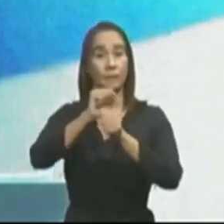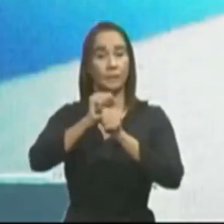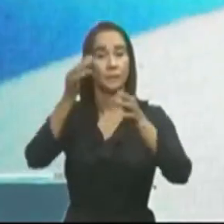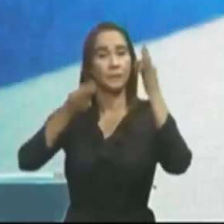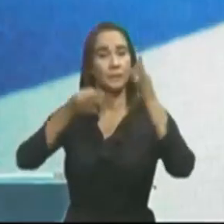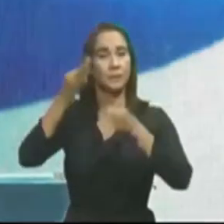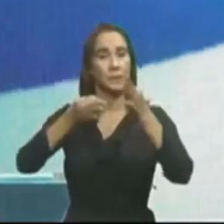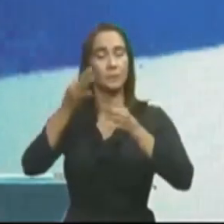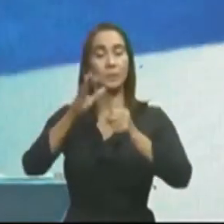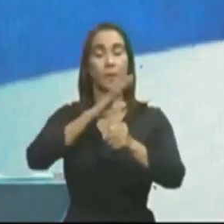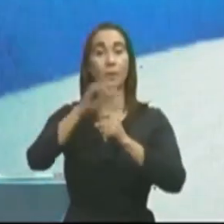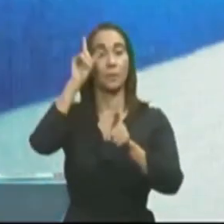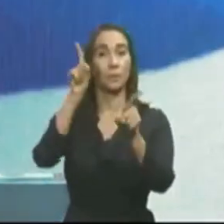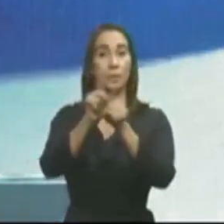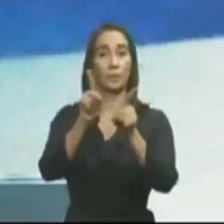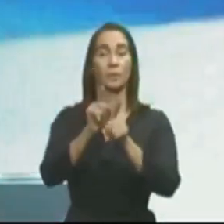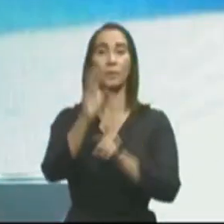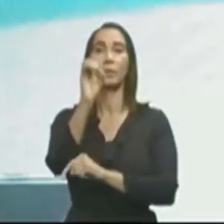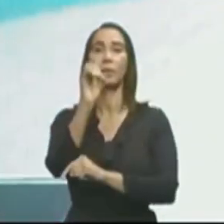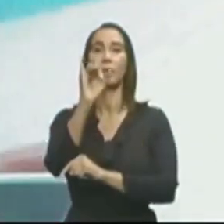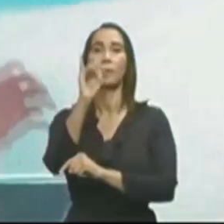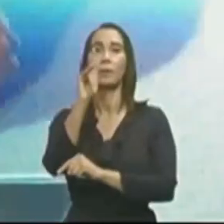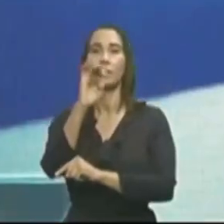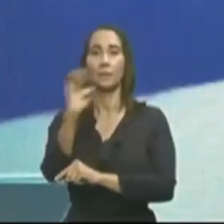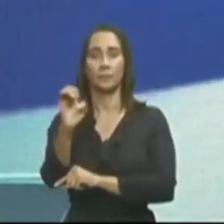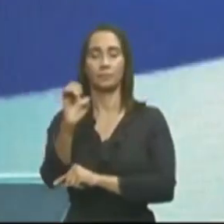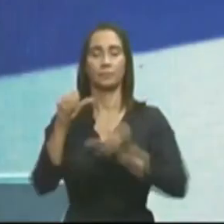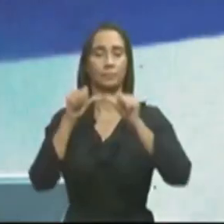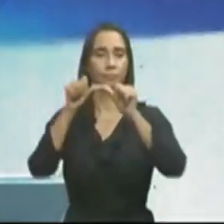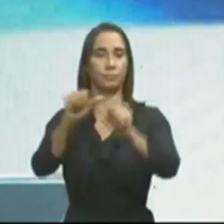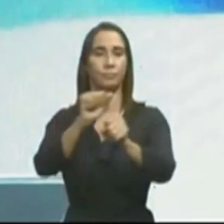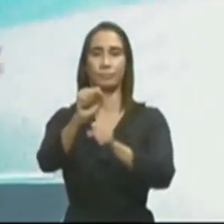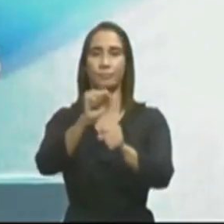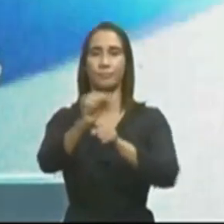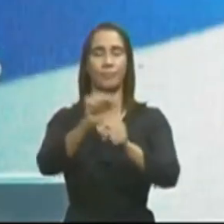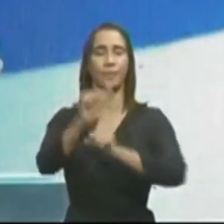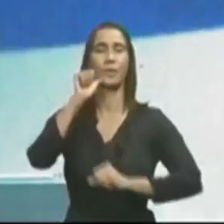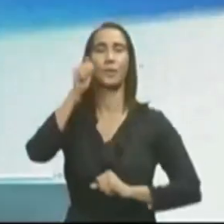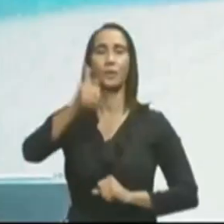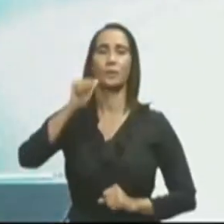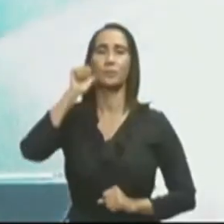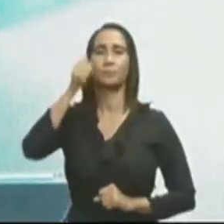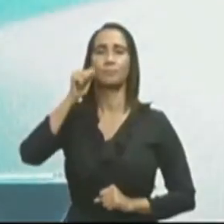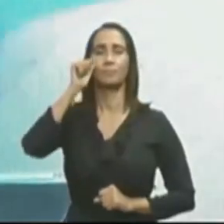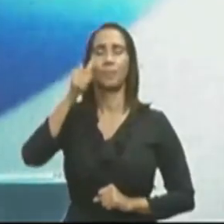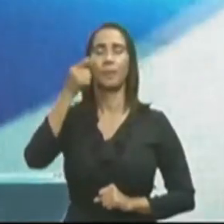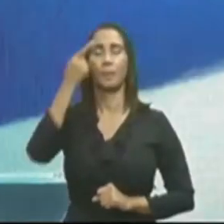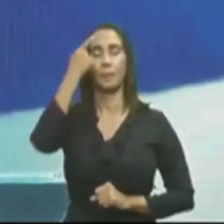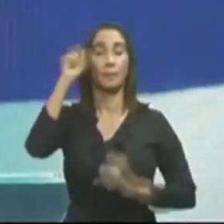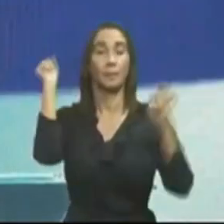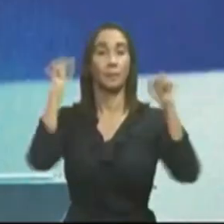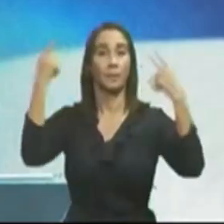además con este acuerdo con la OIT, ha estado trabajando cada día porque se logre lo